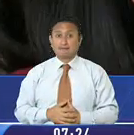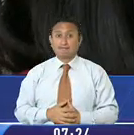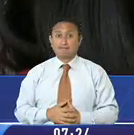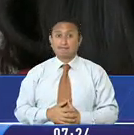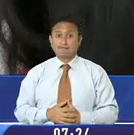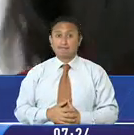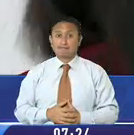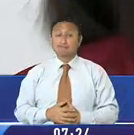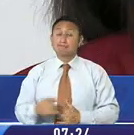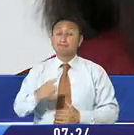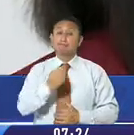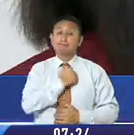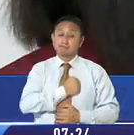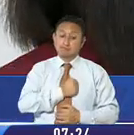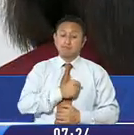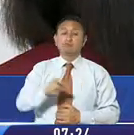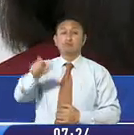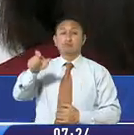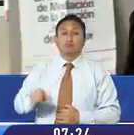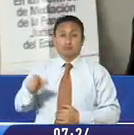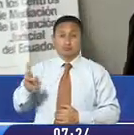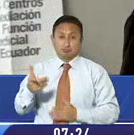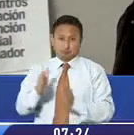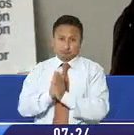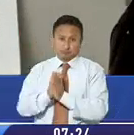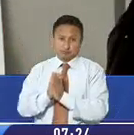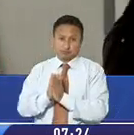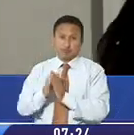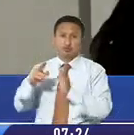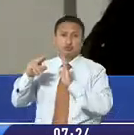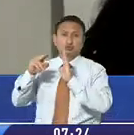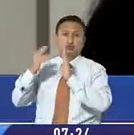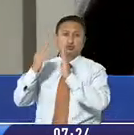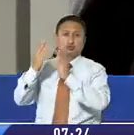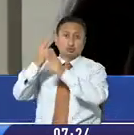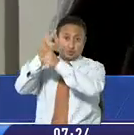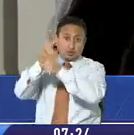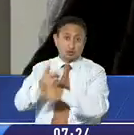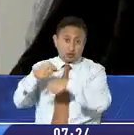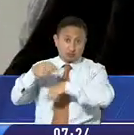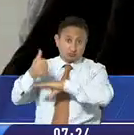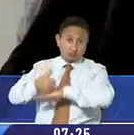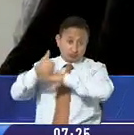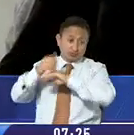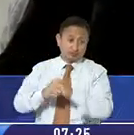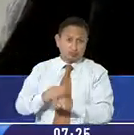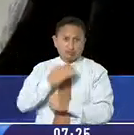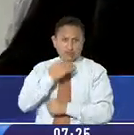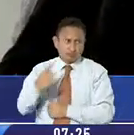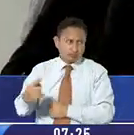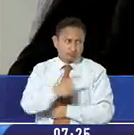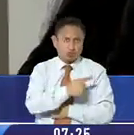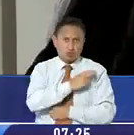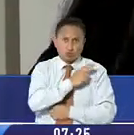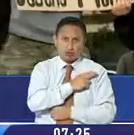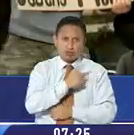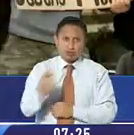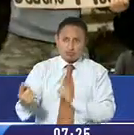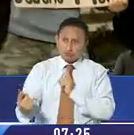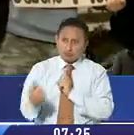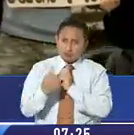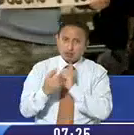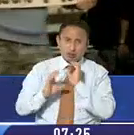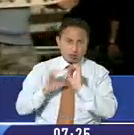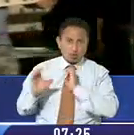Navas lamentó que quienes presentaron el recurso de medidas cautelares no hayan acudido directamente a los órganos regulares de la universidad para buscar